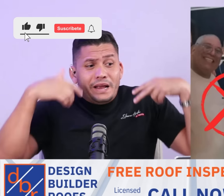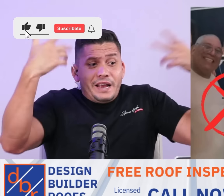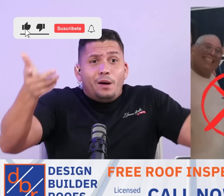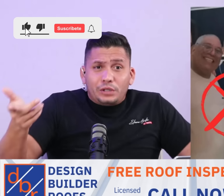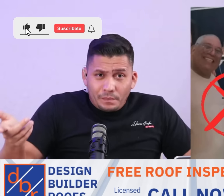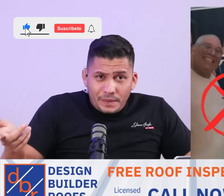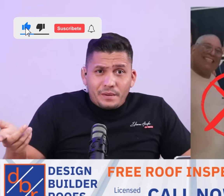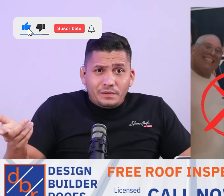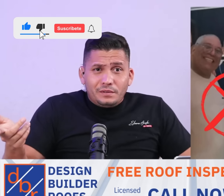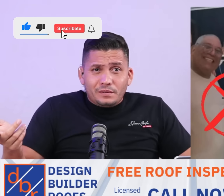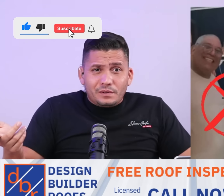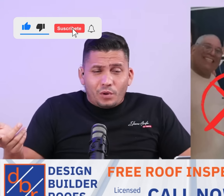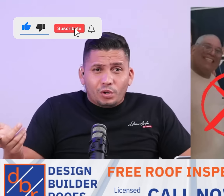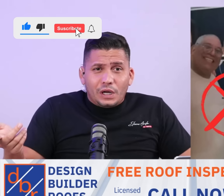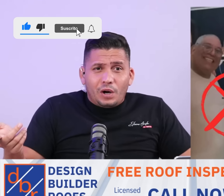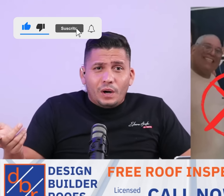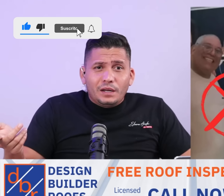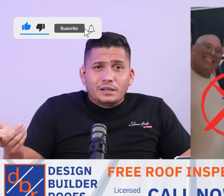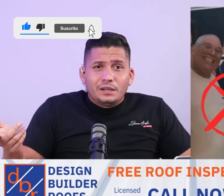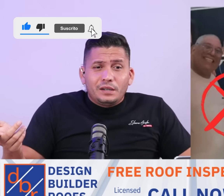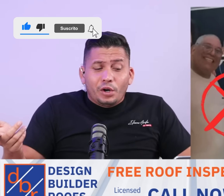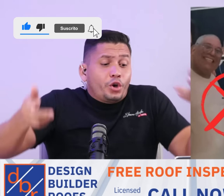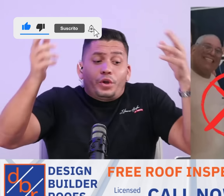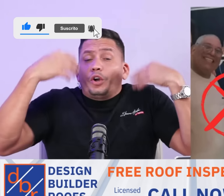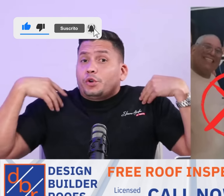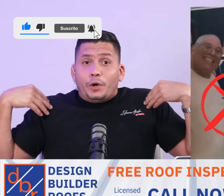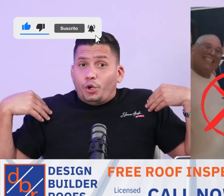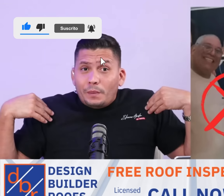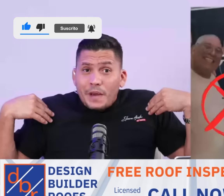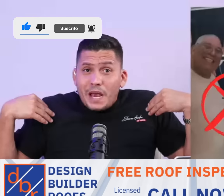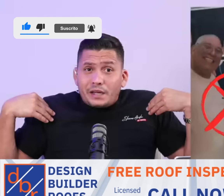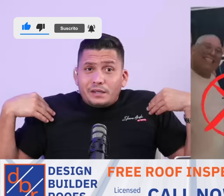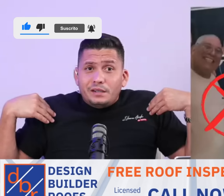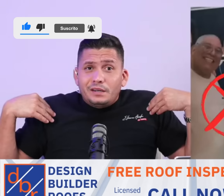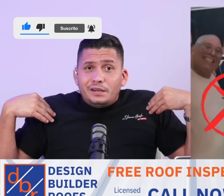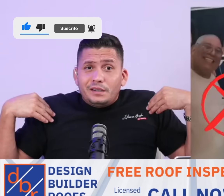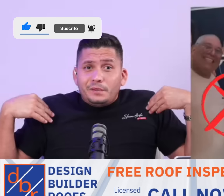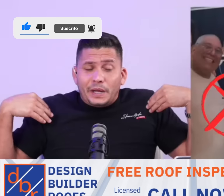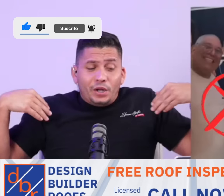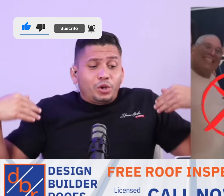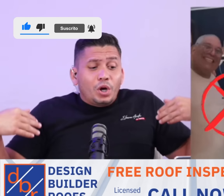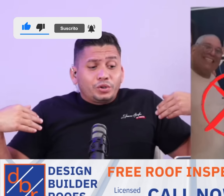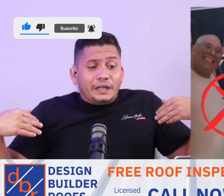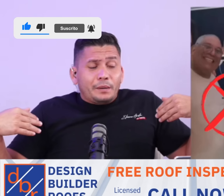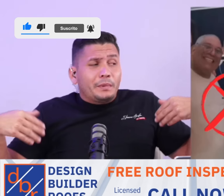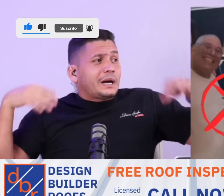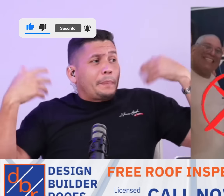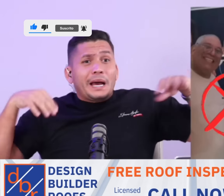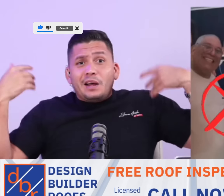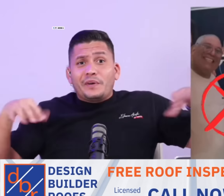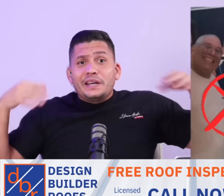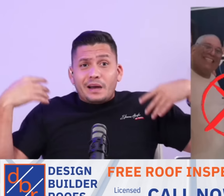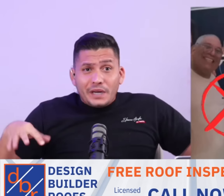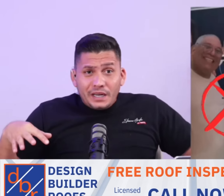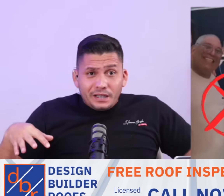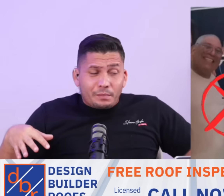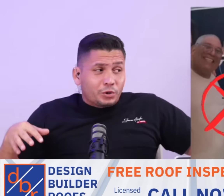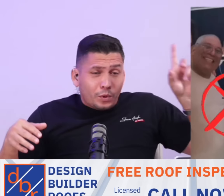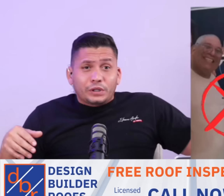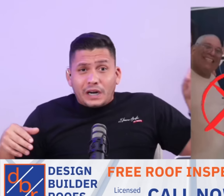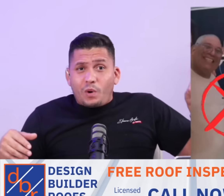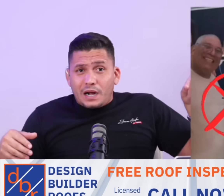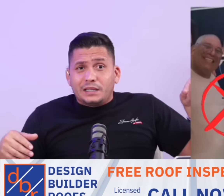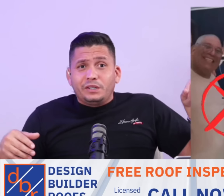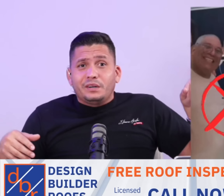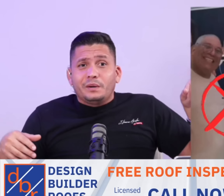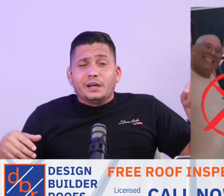me llevo también con Otaola, yo también. Pero entonces el que me chapea la finca a mí, que me tumbó